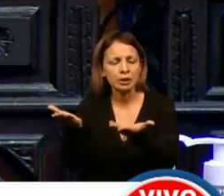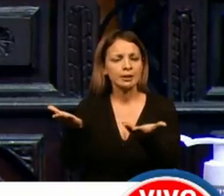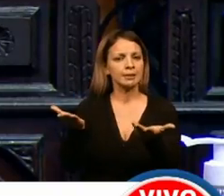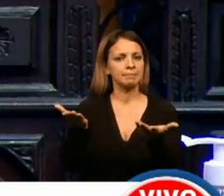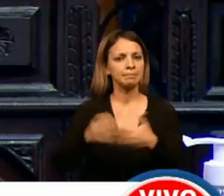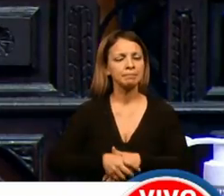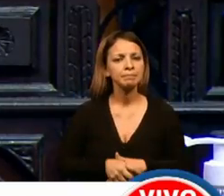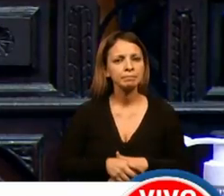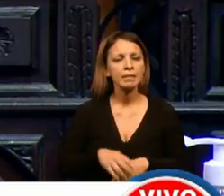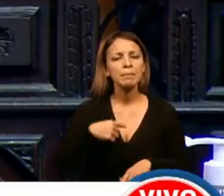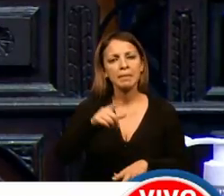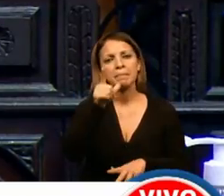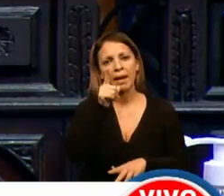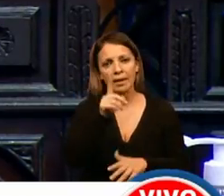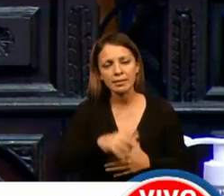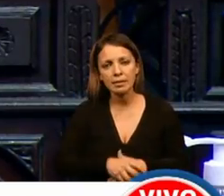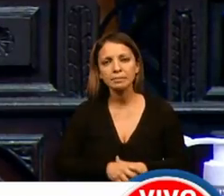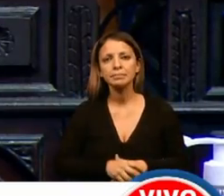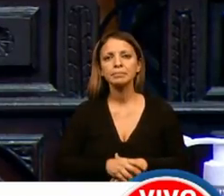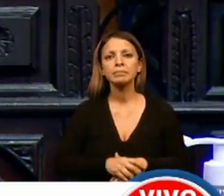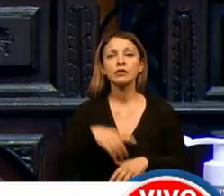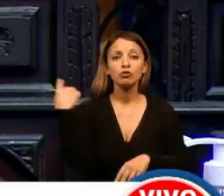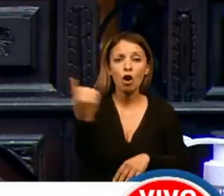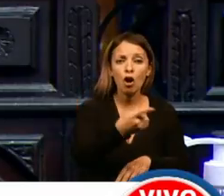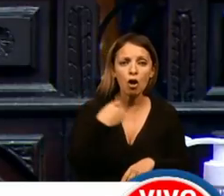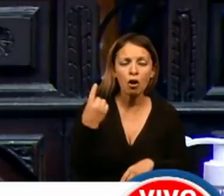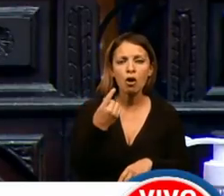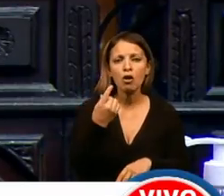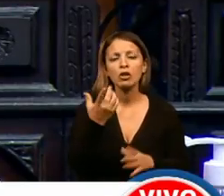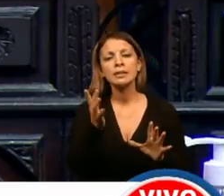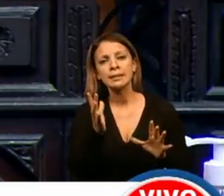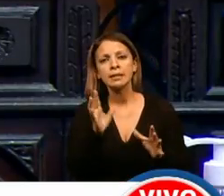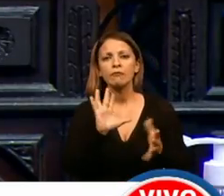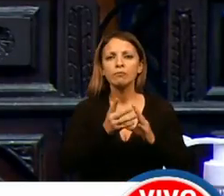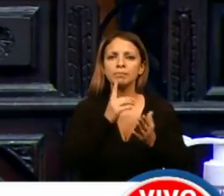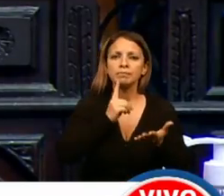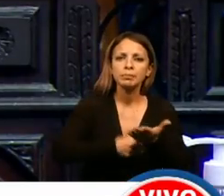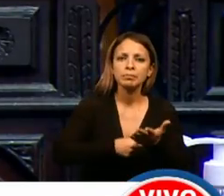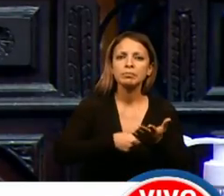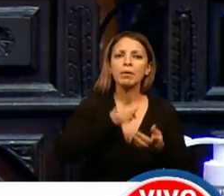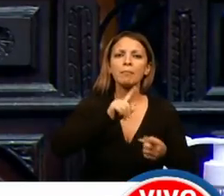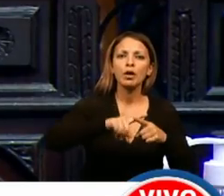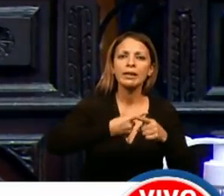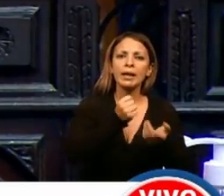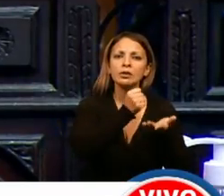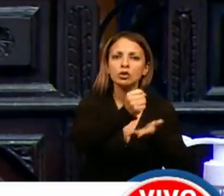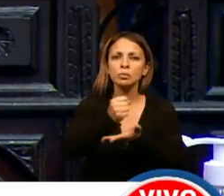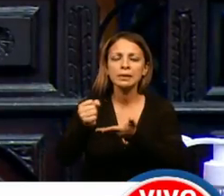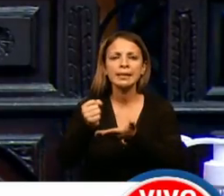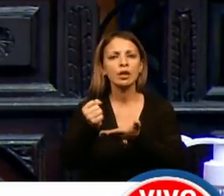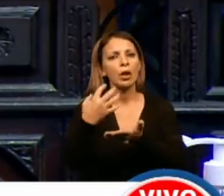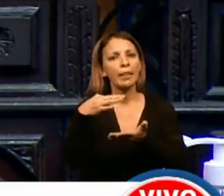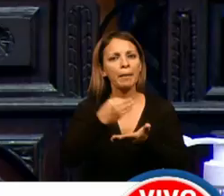entonces yo creo que entre todos la política y la política de subsidio es solidaridad